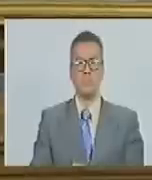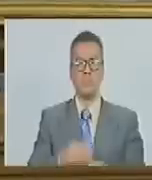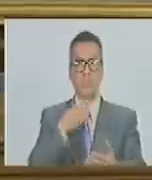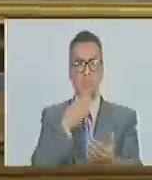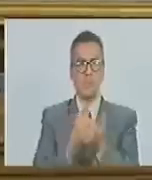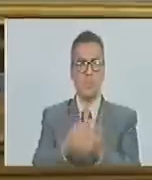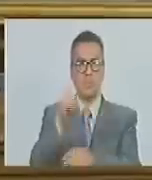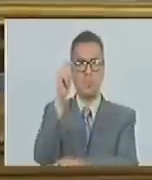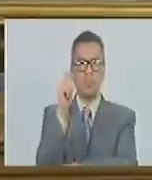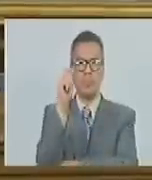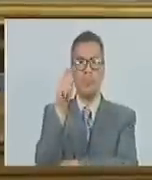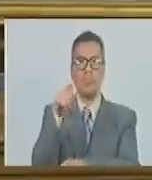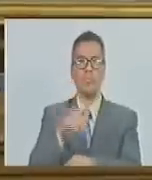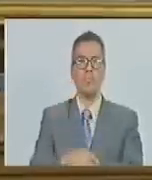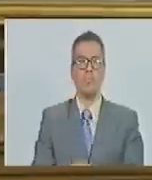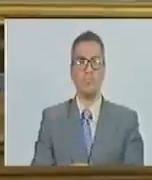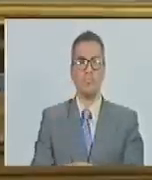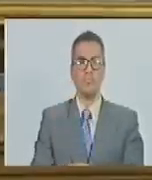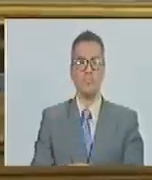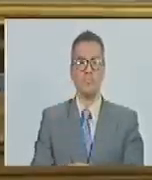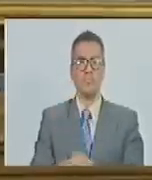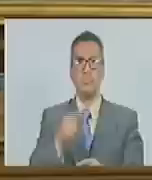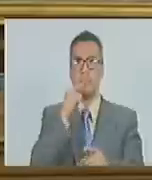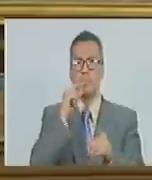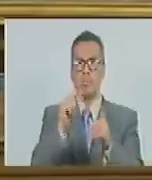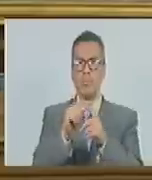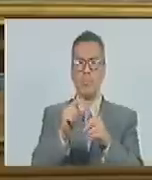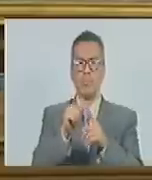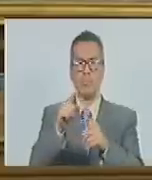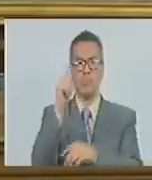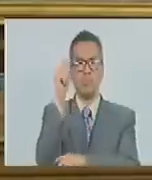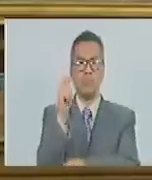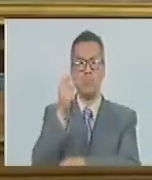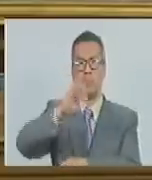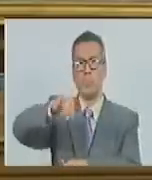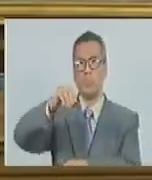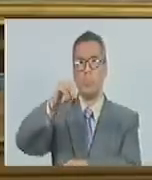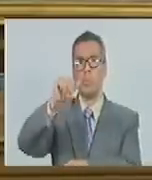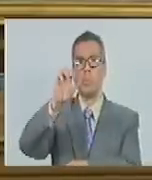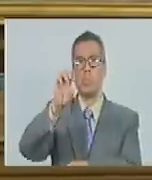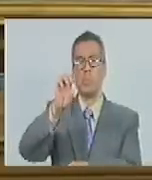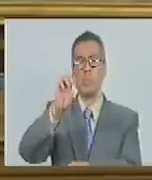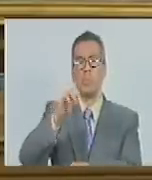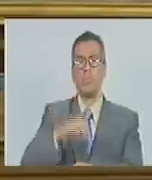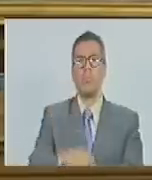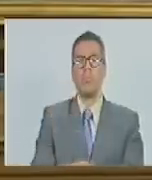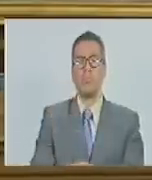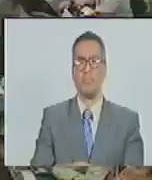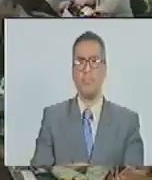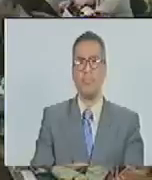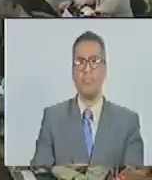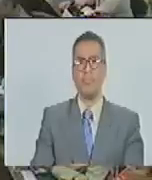Gracias, diputado. Voy a dejar en el derecho de palabra al diputado José Villarroel.